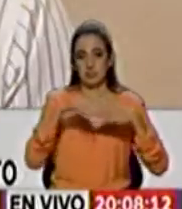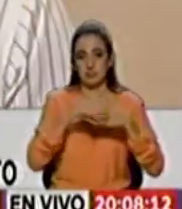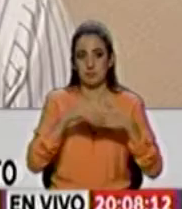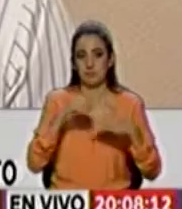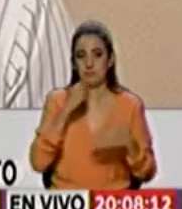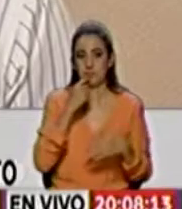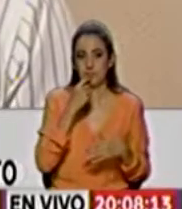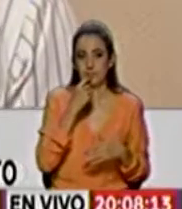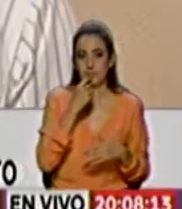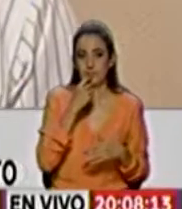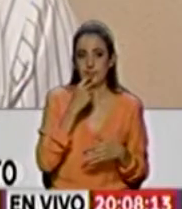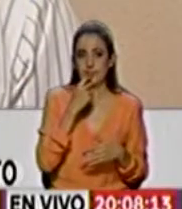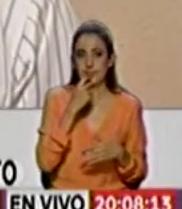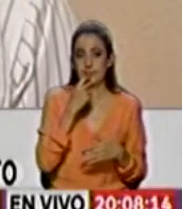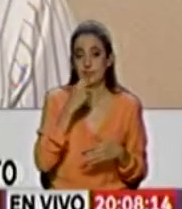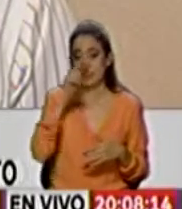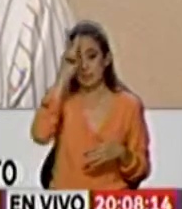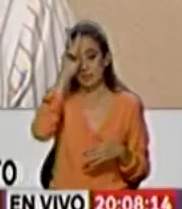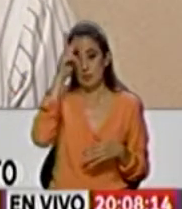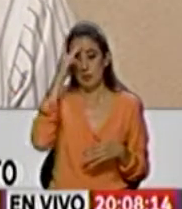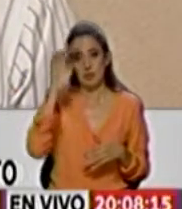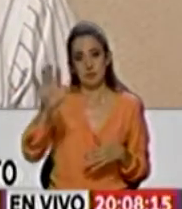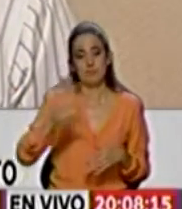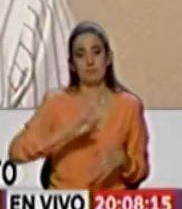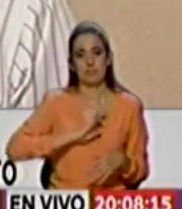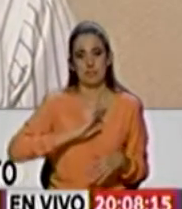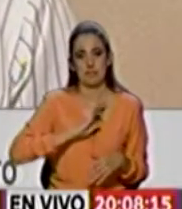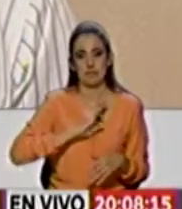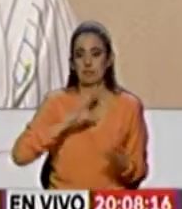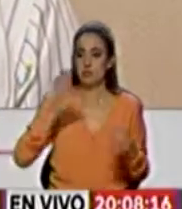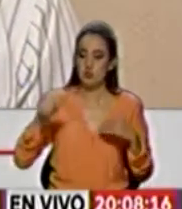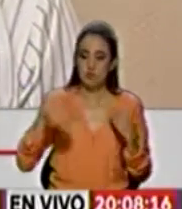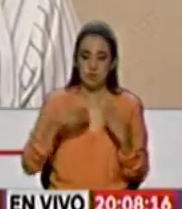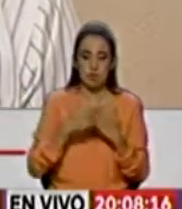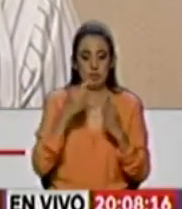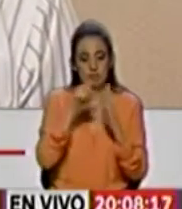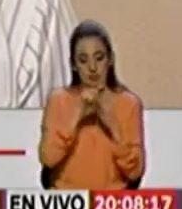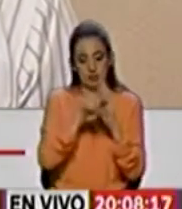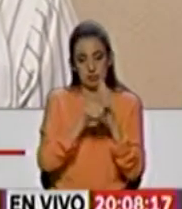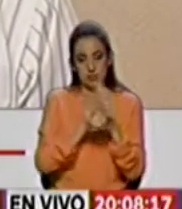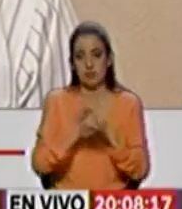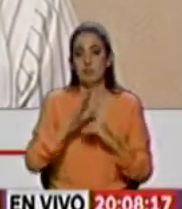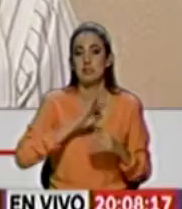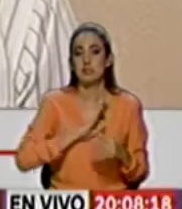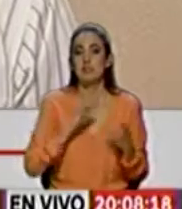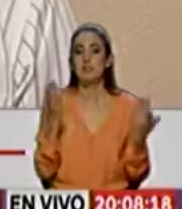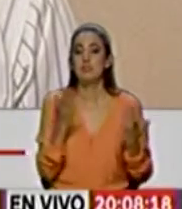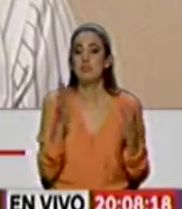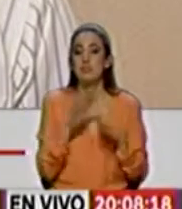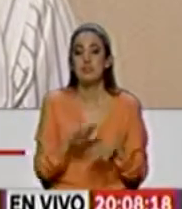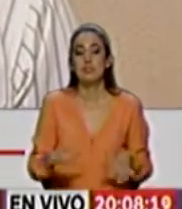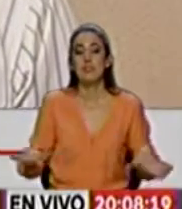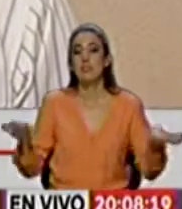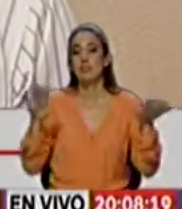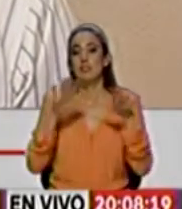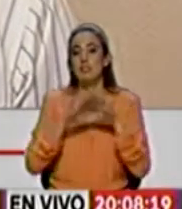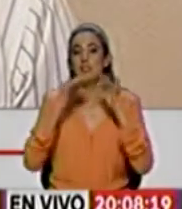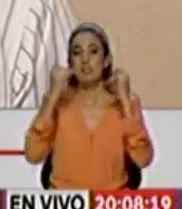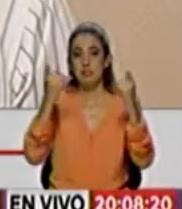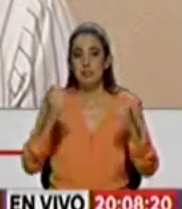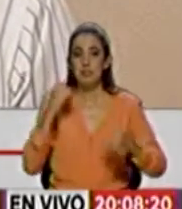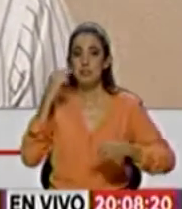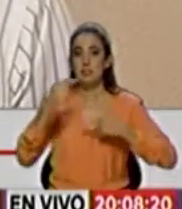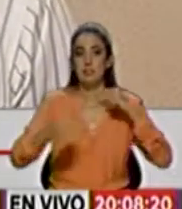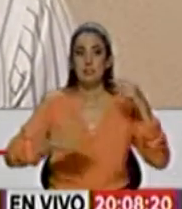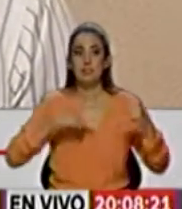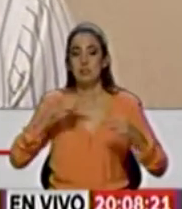Hay un error técnico, porque toda condición técnica tiene que ir de la mano con qué condiciones. Tiene que ir de la mano con una